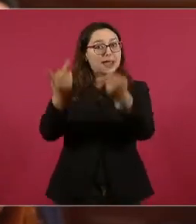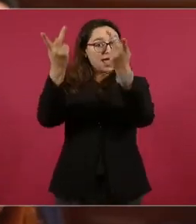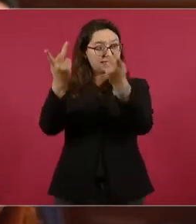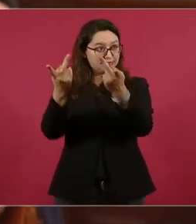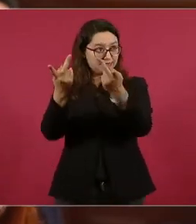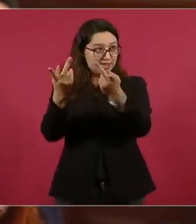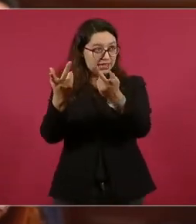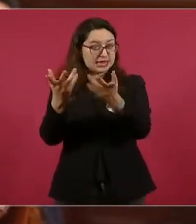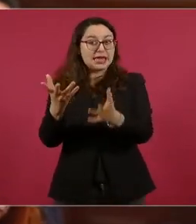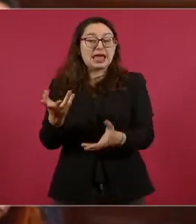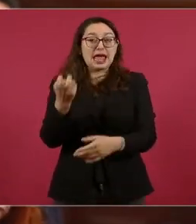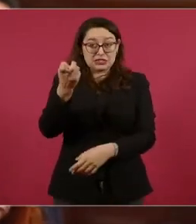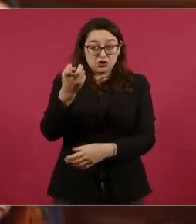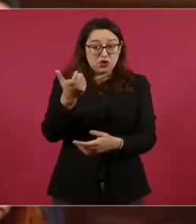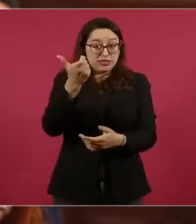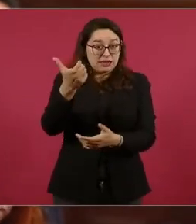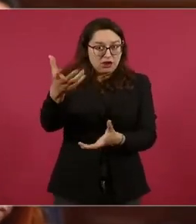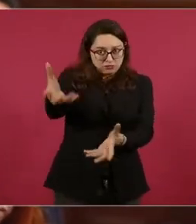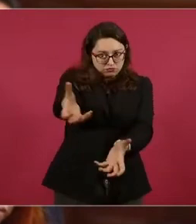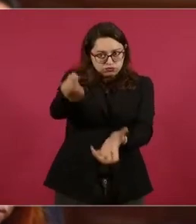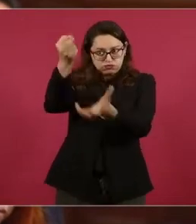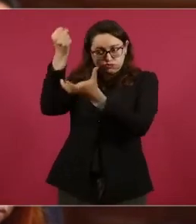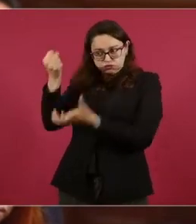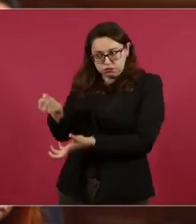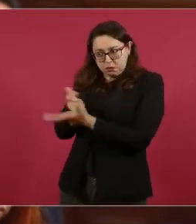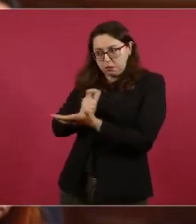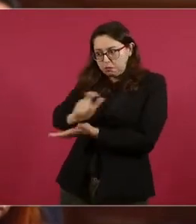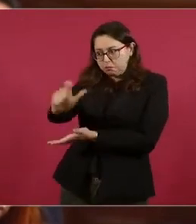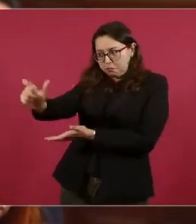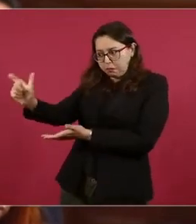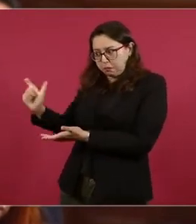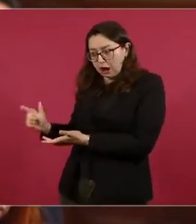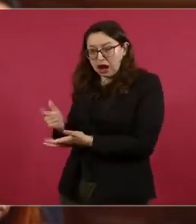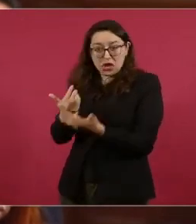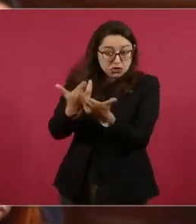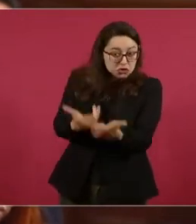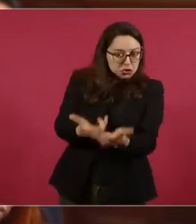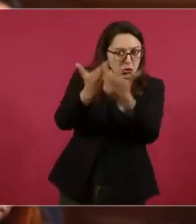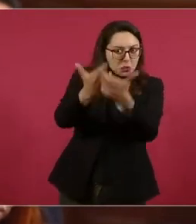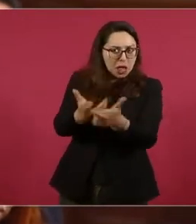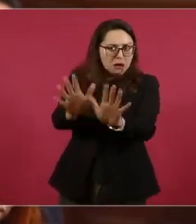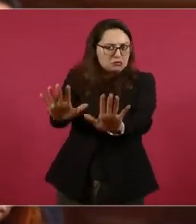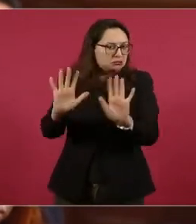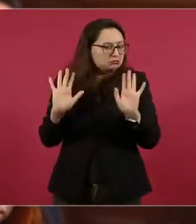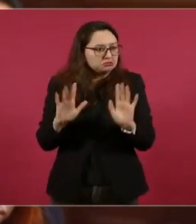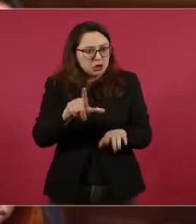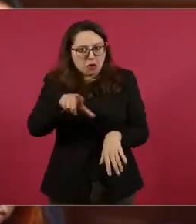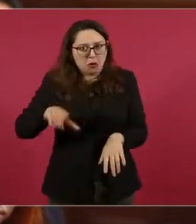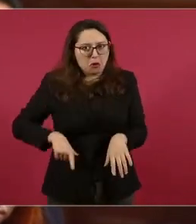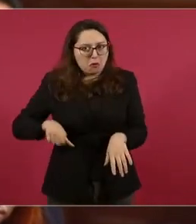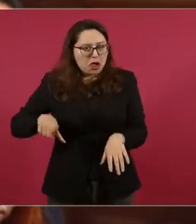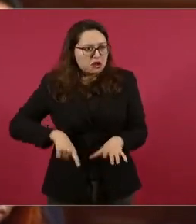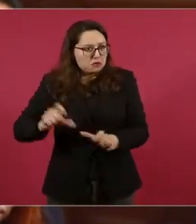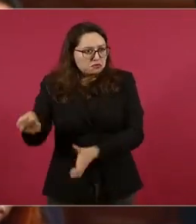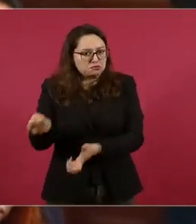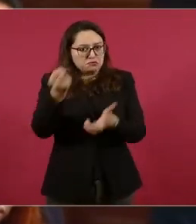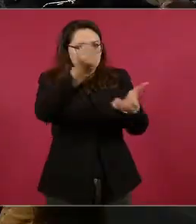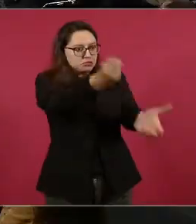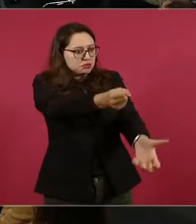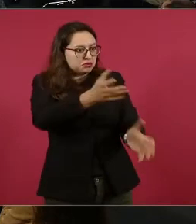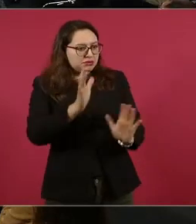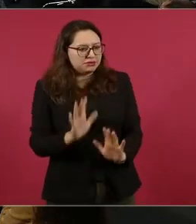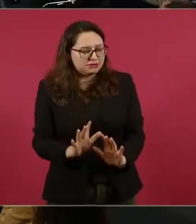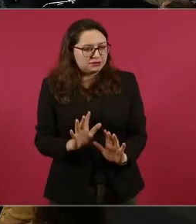reintegra las arcas públicas Para apoyar los los programas sociales que usted bueno que el gobierno está manejando y Pero ellos piden que haya